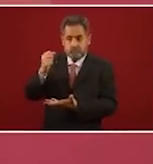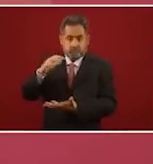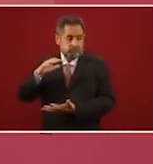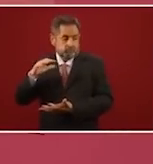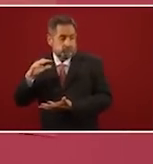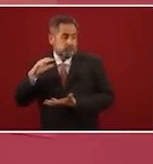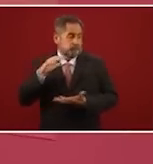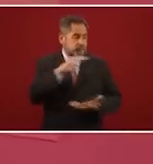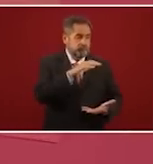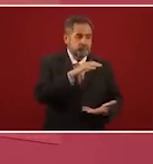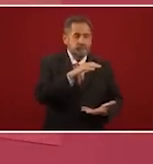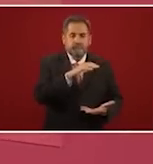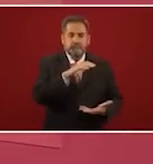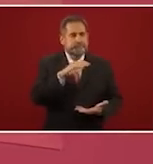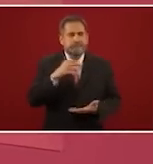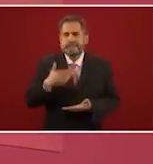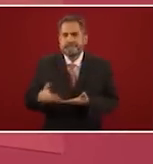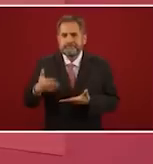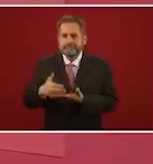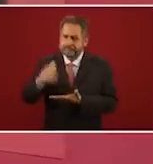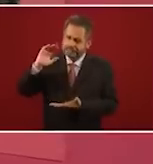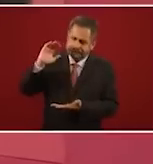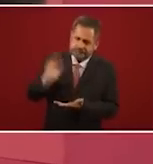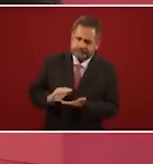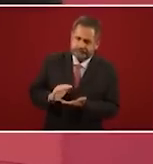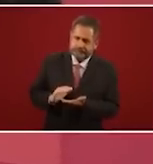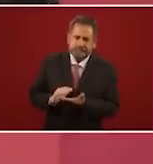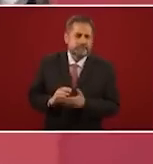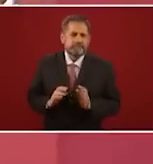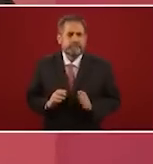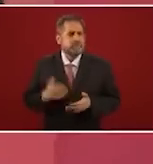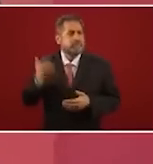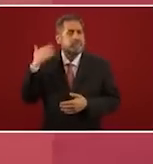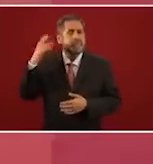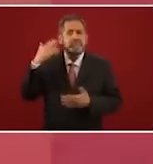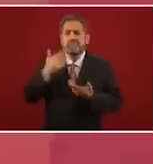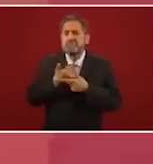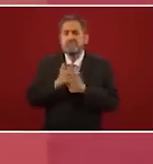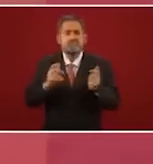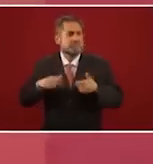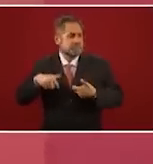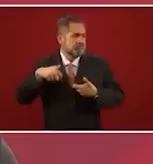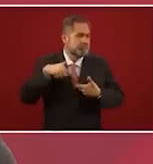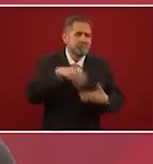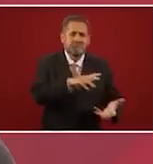destinado a la publicidad. Antes no había límite,